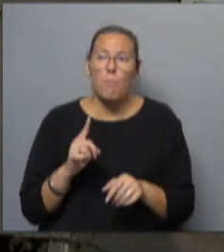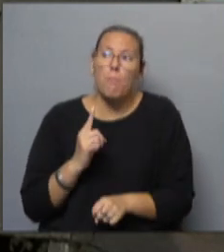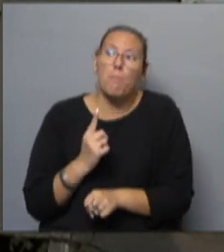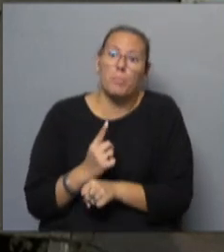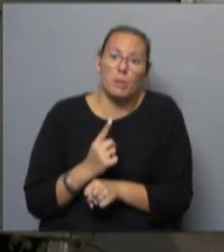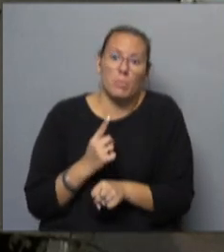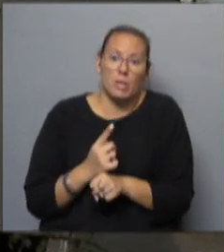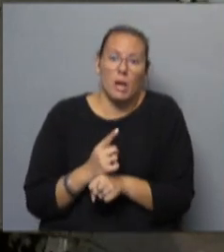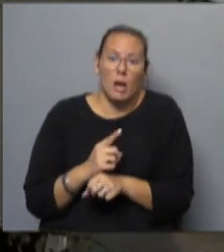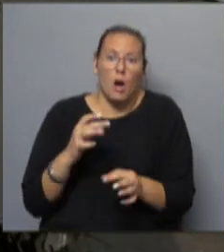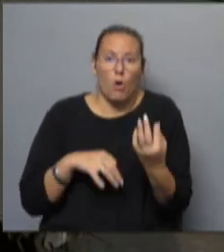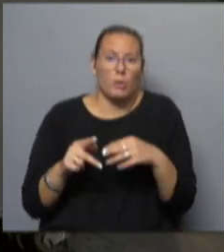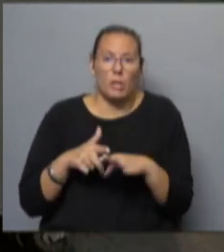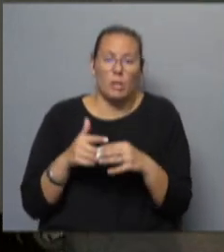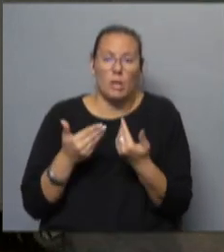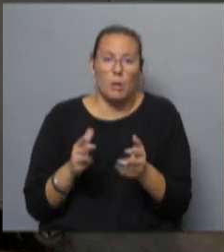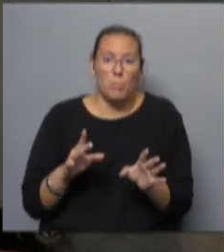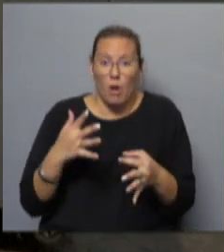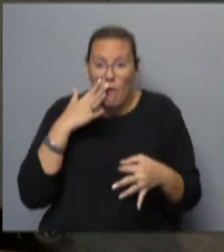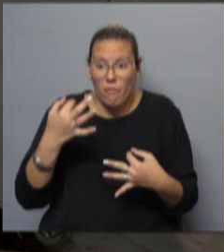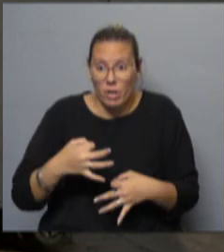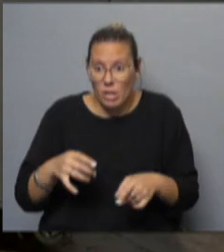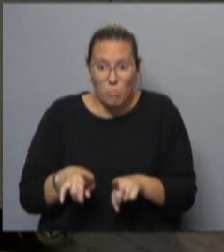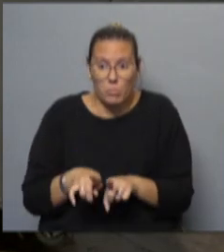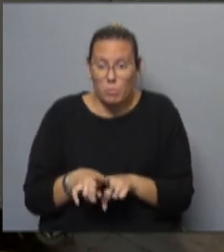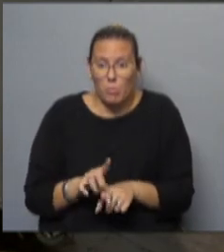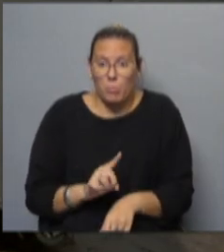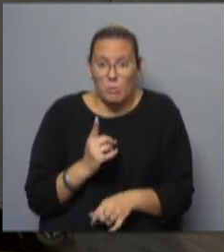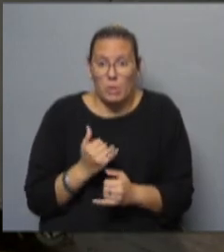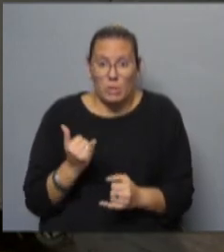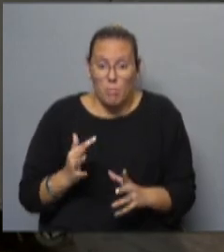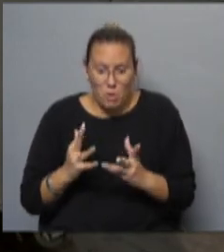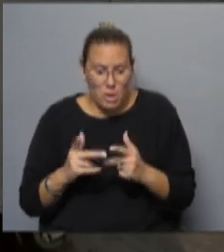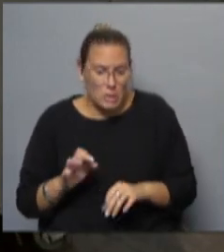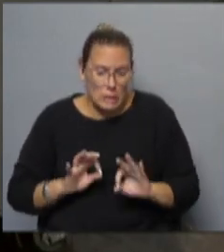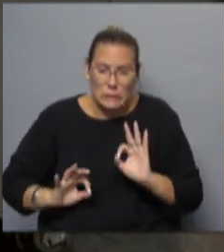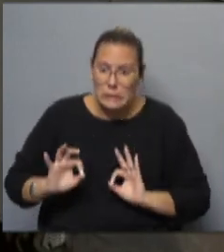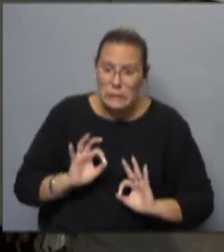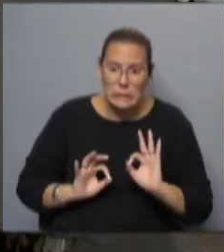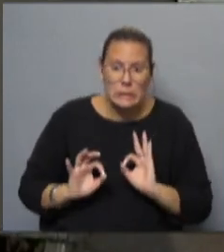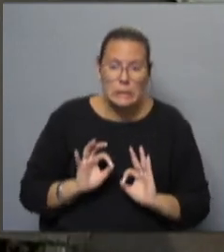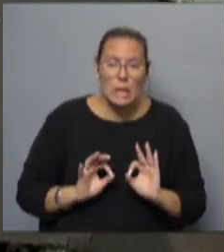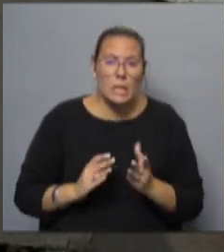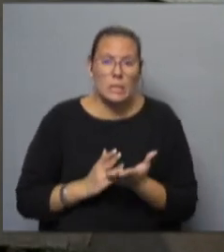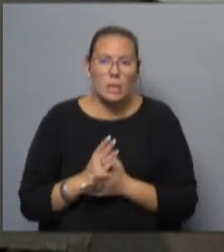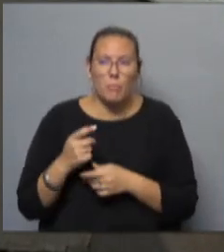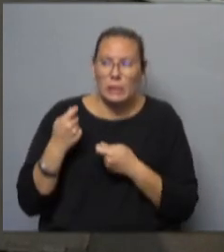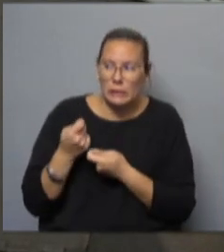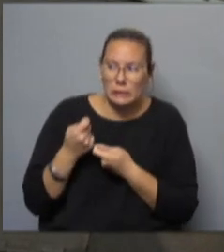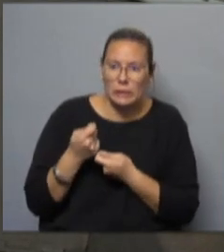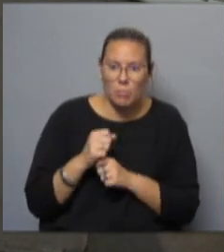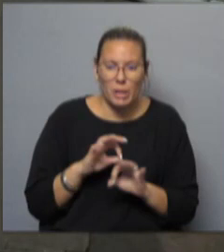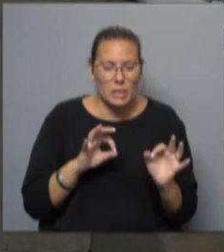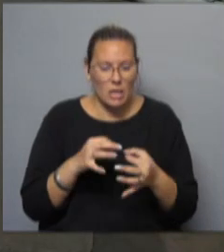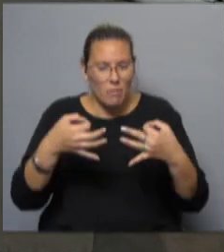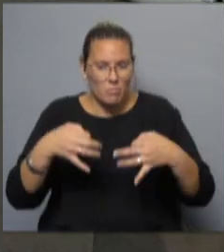vez que arrastró una obra pero es como si fuera la verdad como si fuera el estreno ya estamos armando todo siempre como con mucha presión atrás para llegar